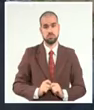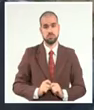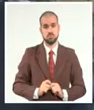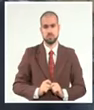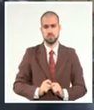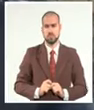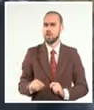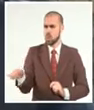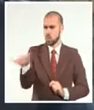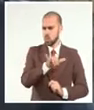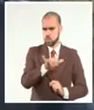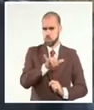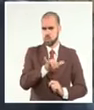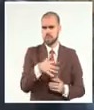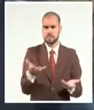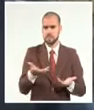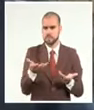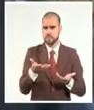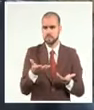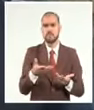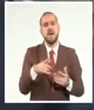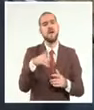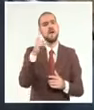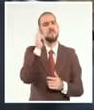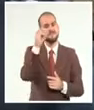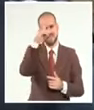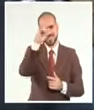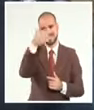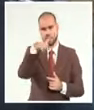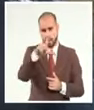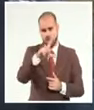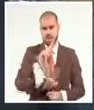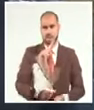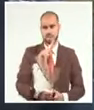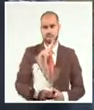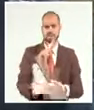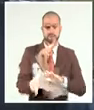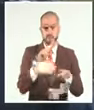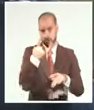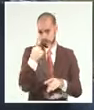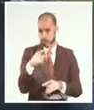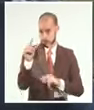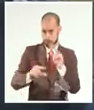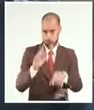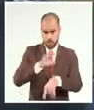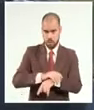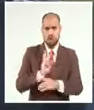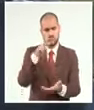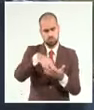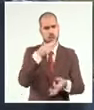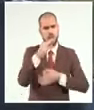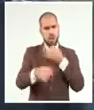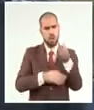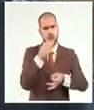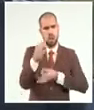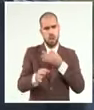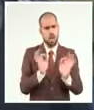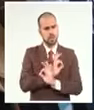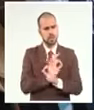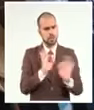pasado también con la fiscalía. Y hemos podido observar que los acusados también han declarado también todo lo que